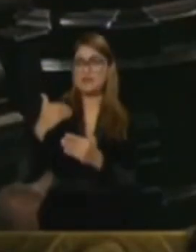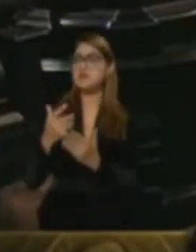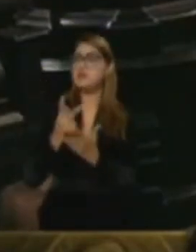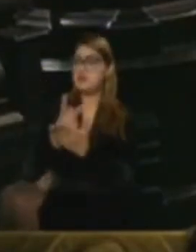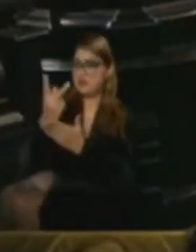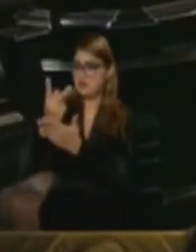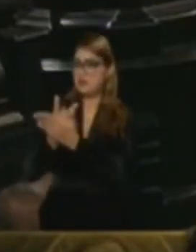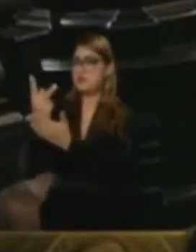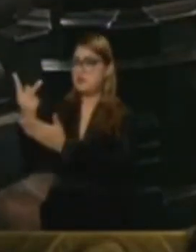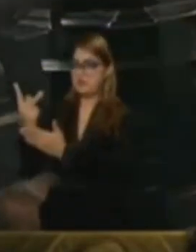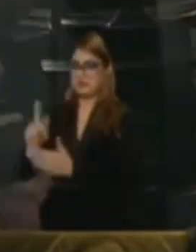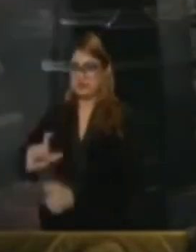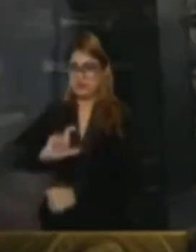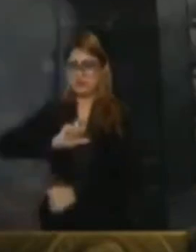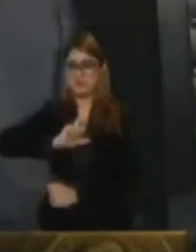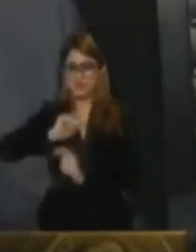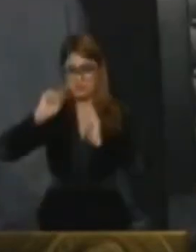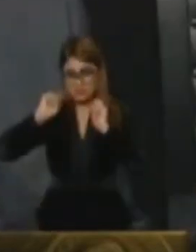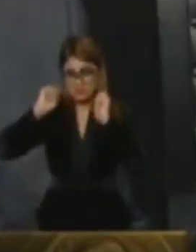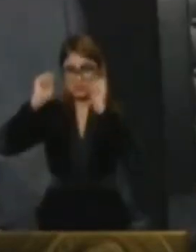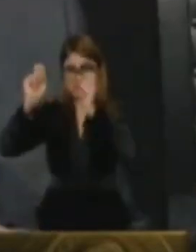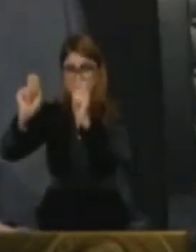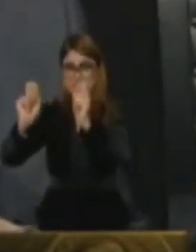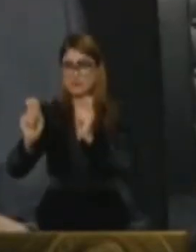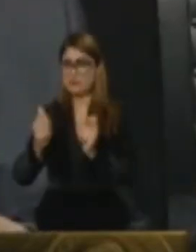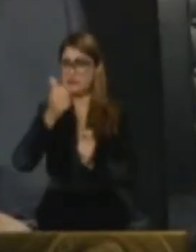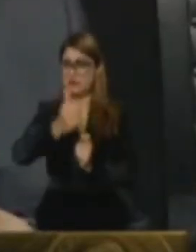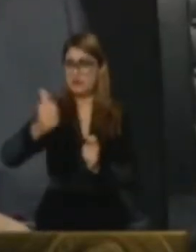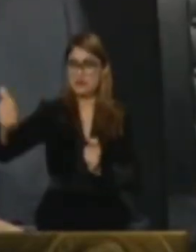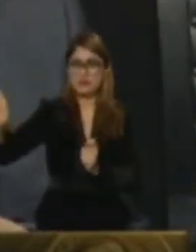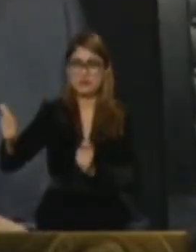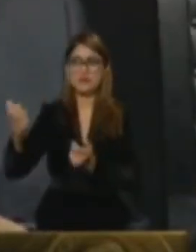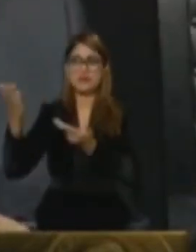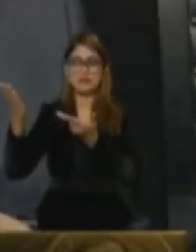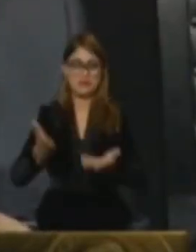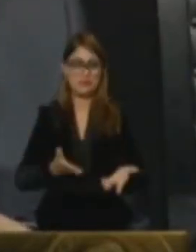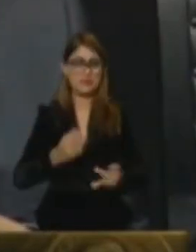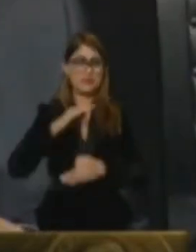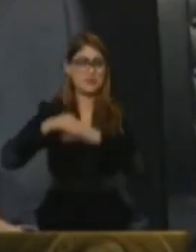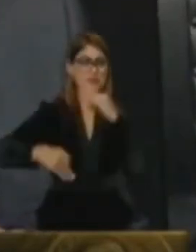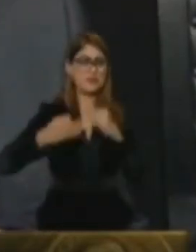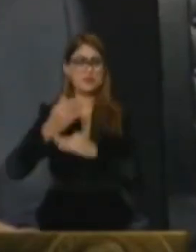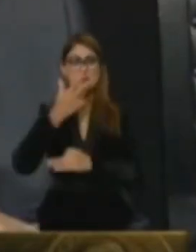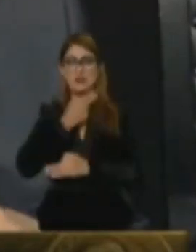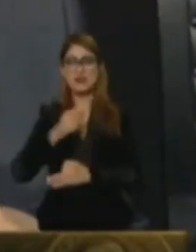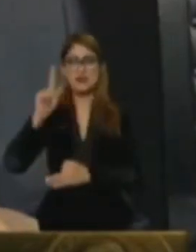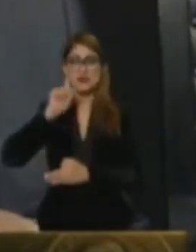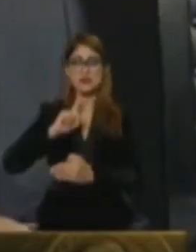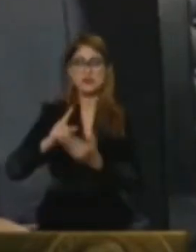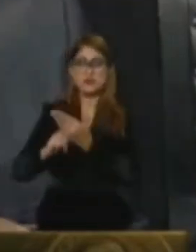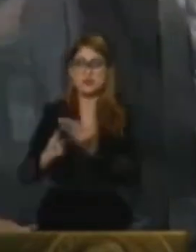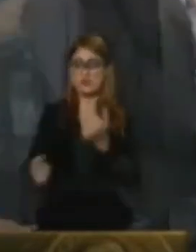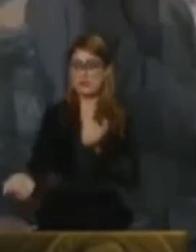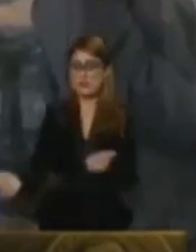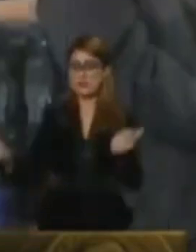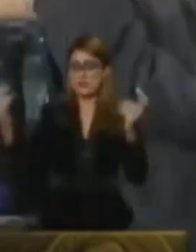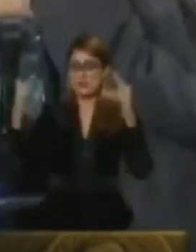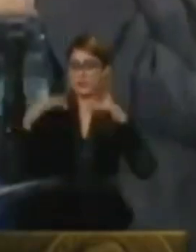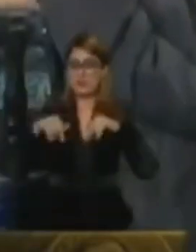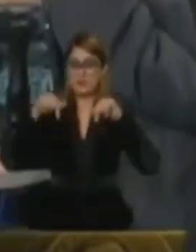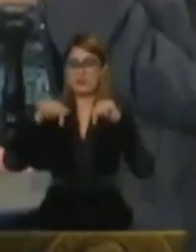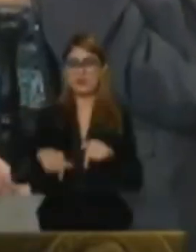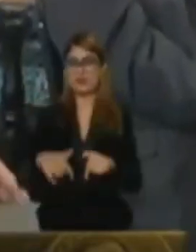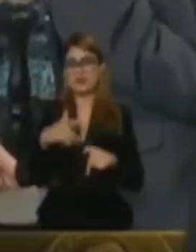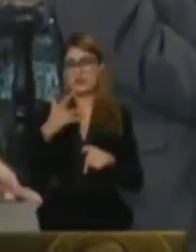recibieron la medalla de honor Belisario Domínguez. Todas y todos honran con su presencia